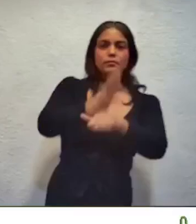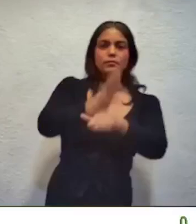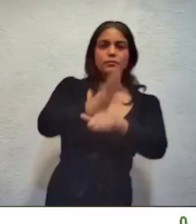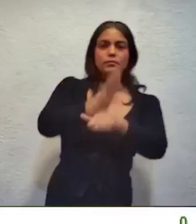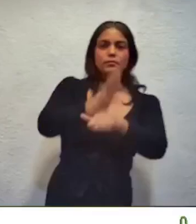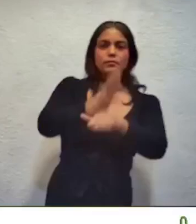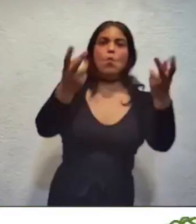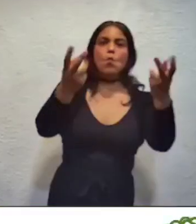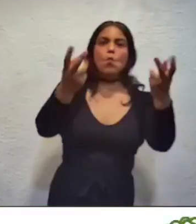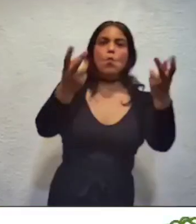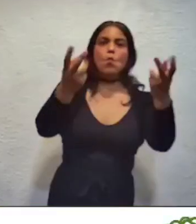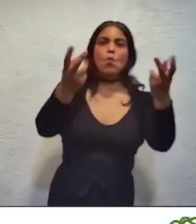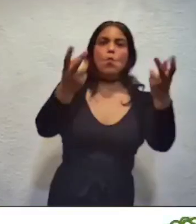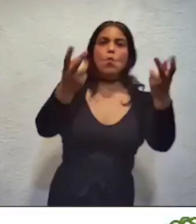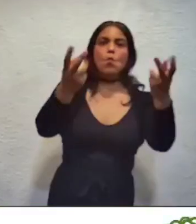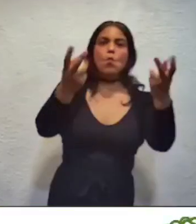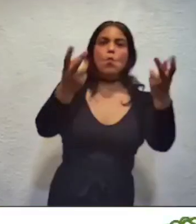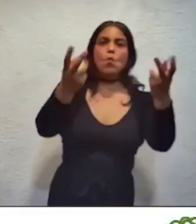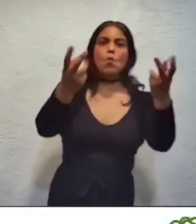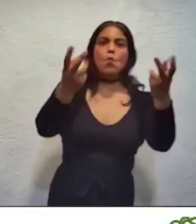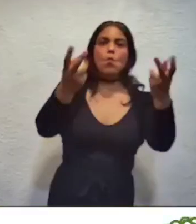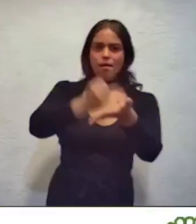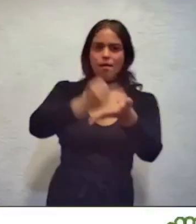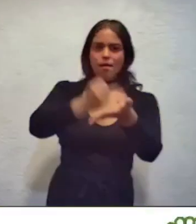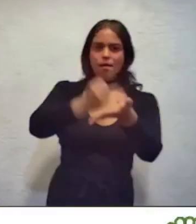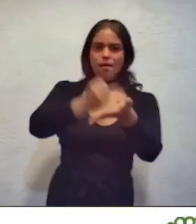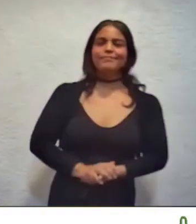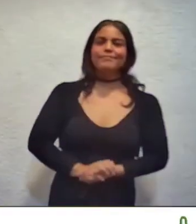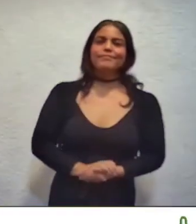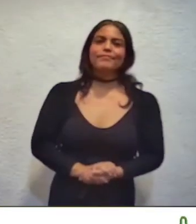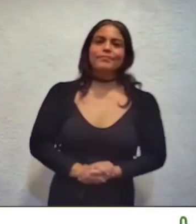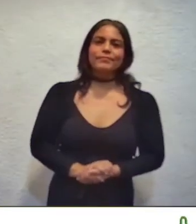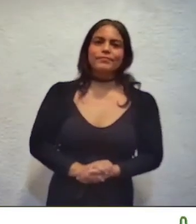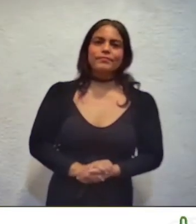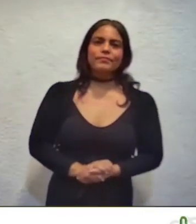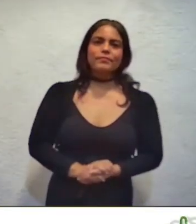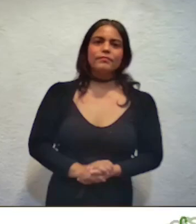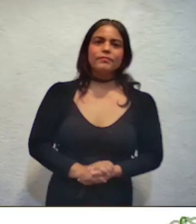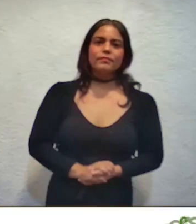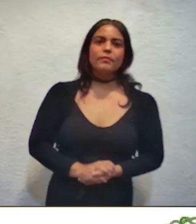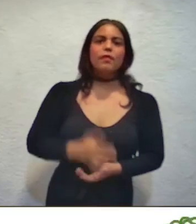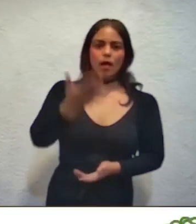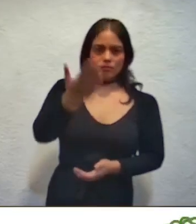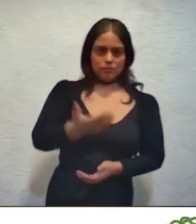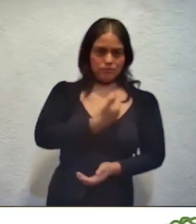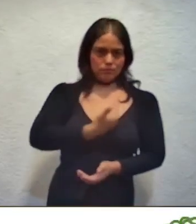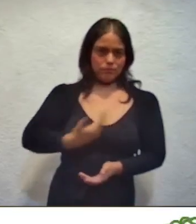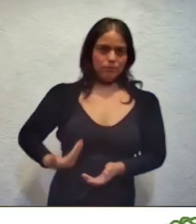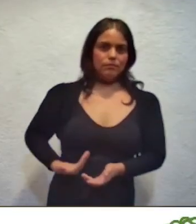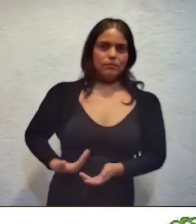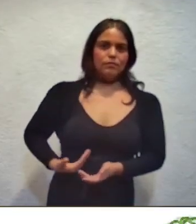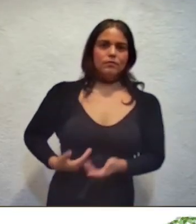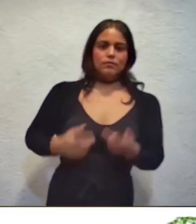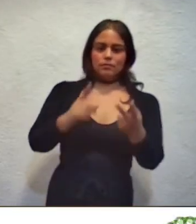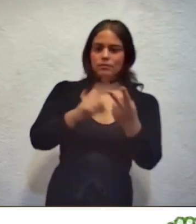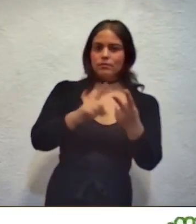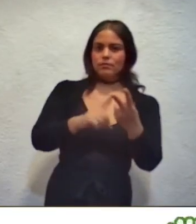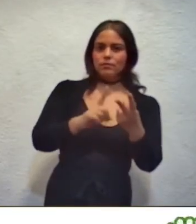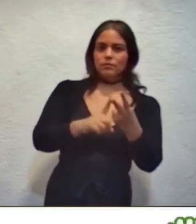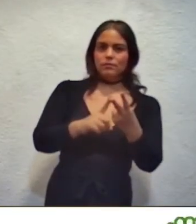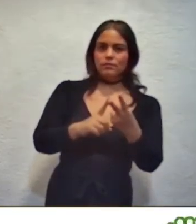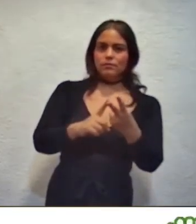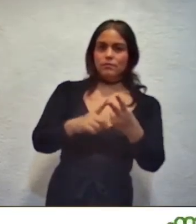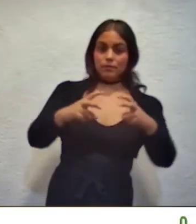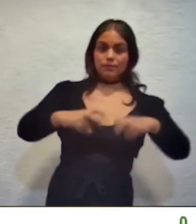legal para sesionar válidamente. Con gusto, magistrada presidenta. Hago constar que además de usted, se encuentran en esta sesión de